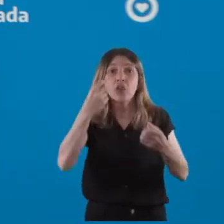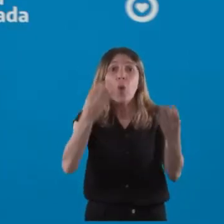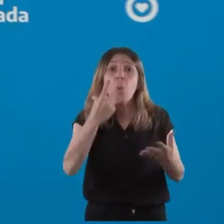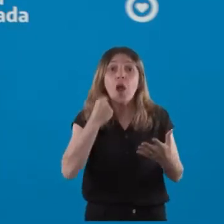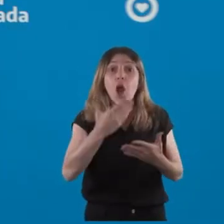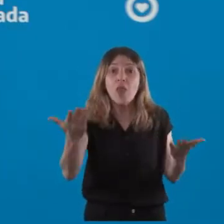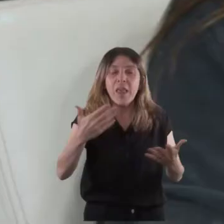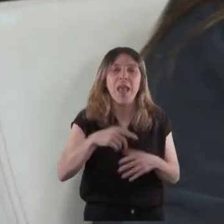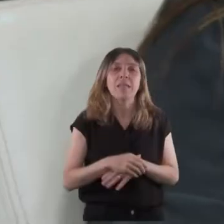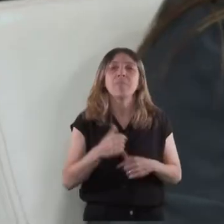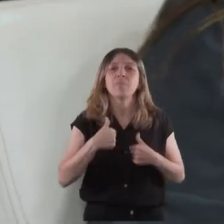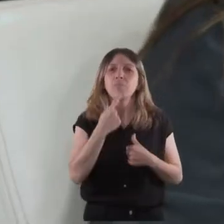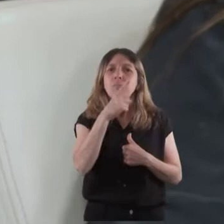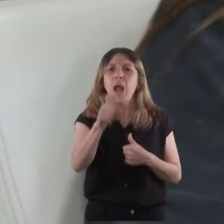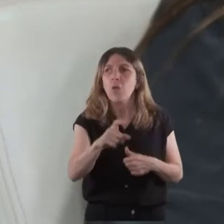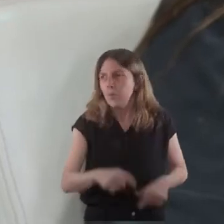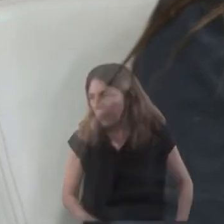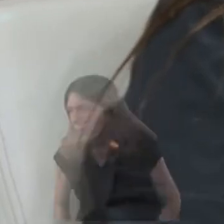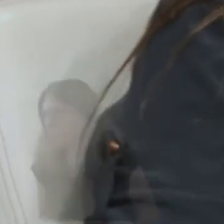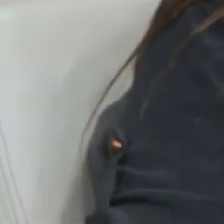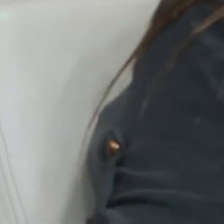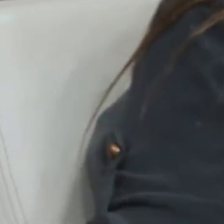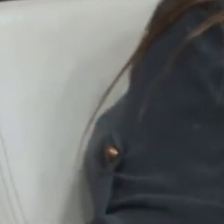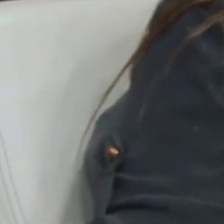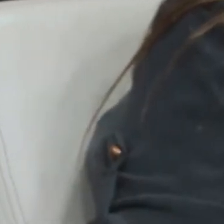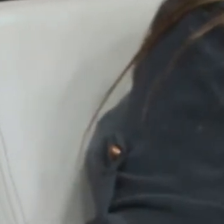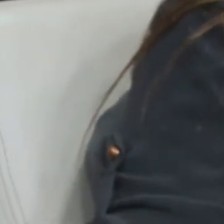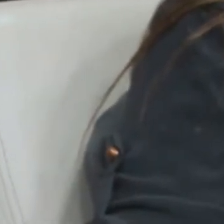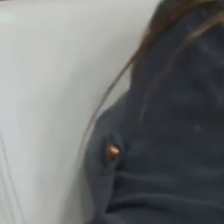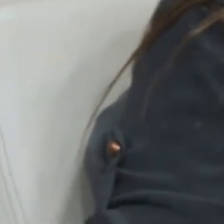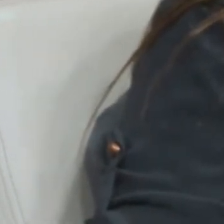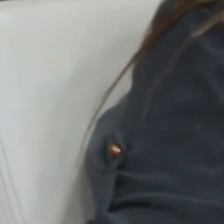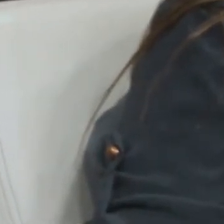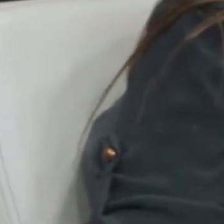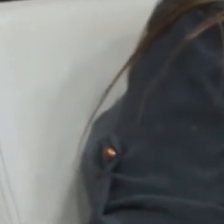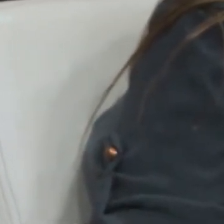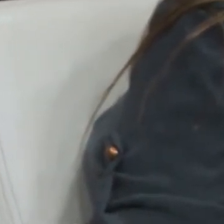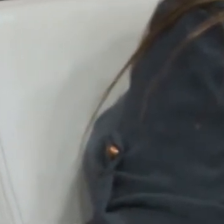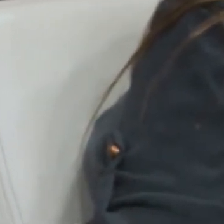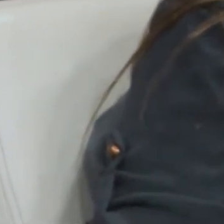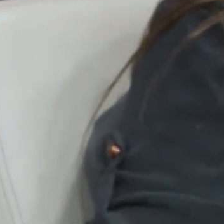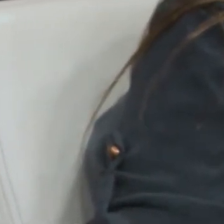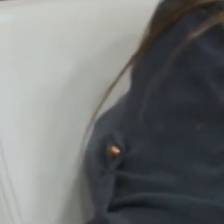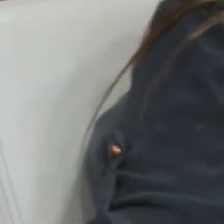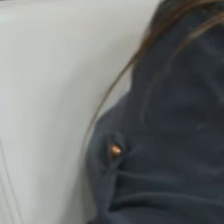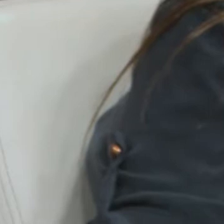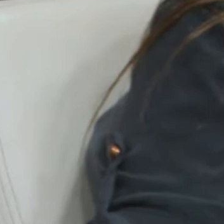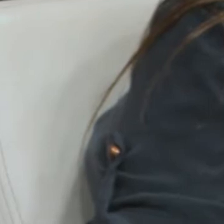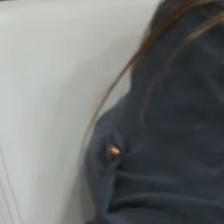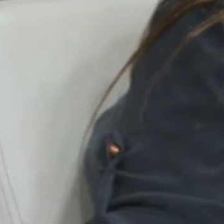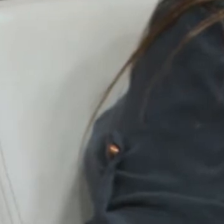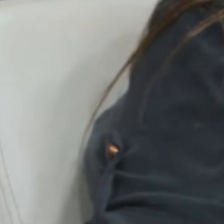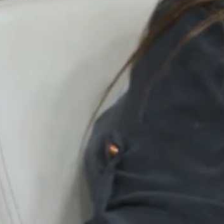portavoz mi pregunta ha sido un poco la línea planteada por mi colega silvia mercado y tiene que ver con los dichos del presidente en